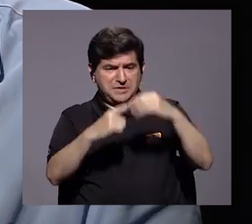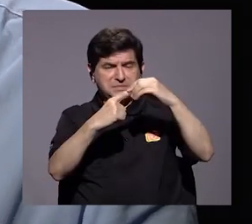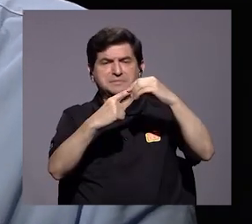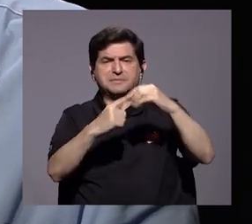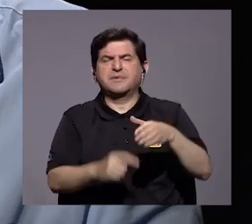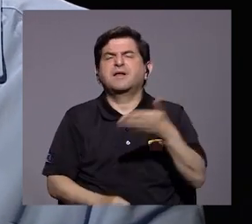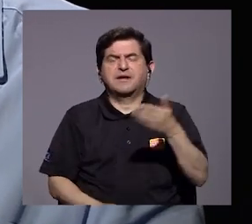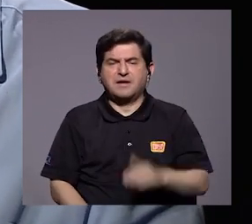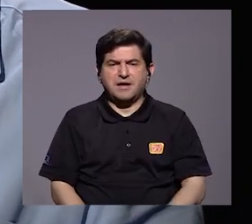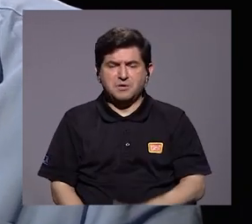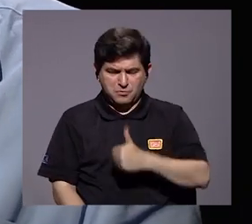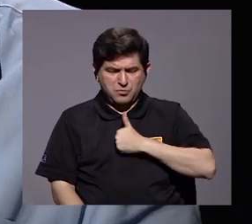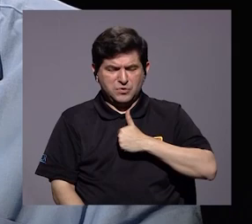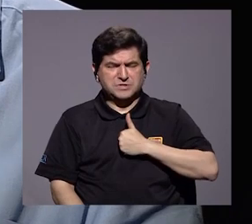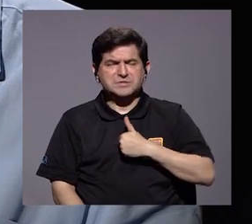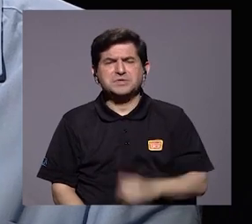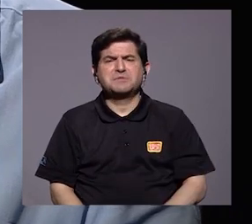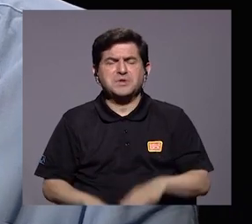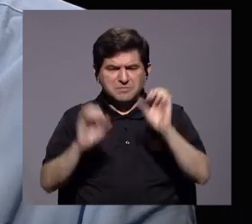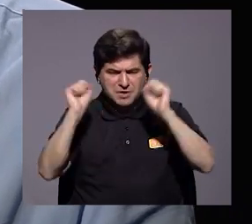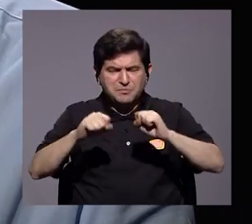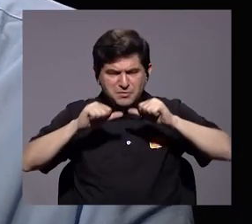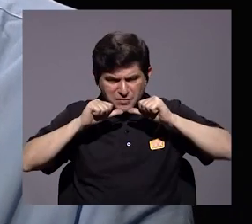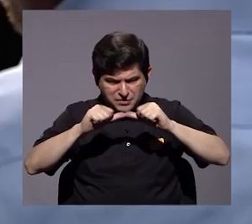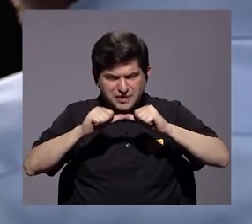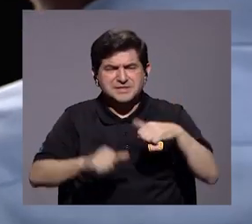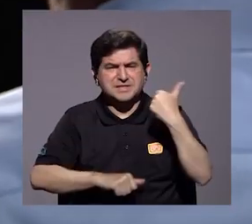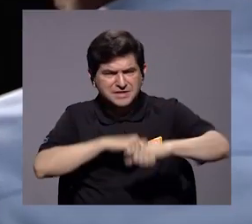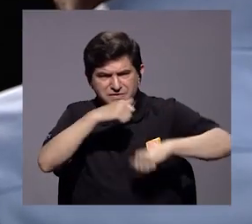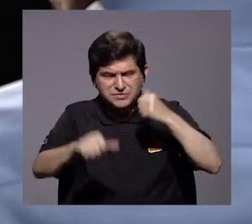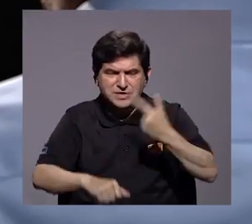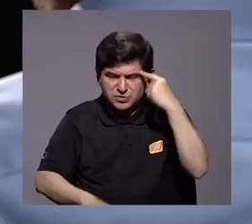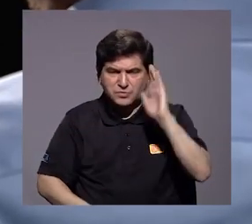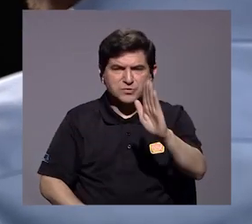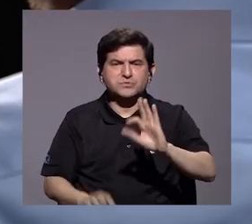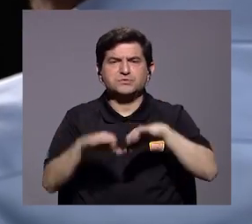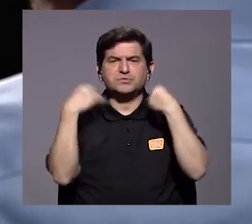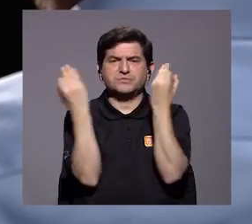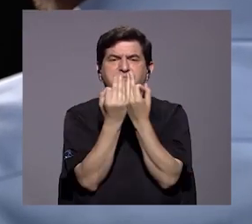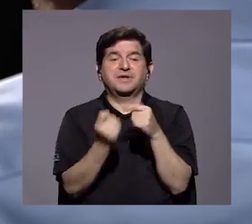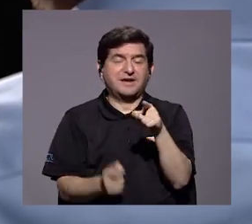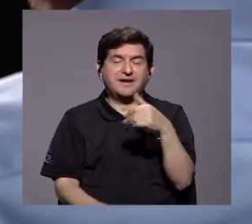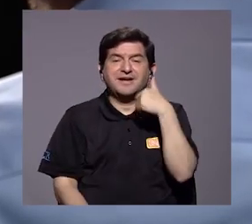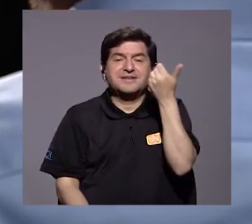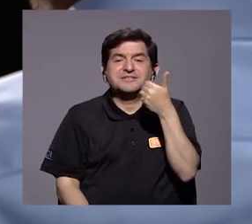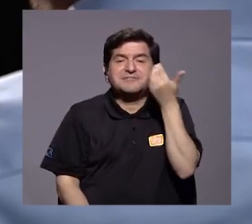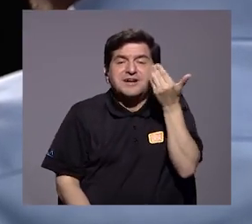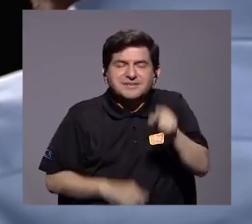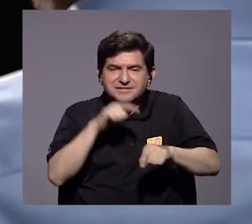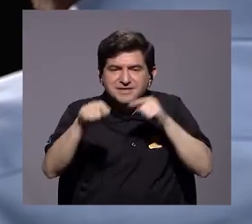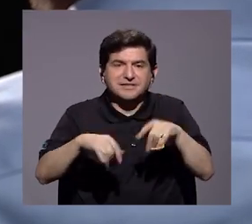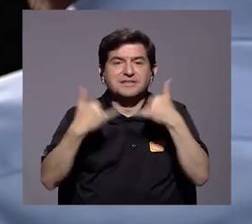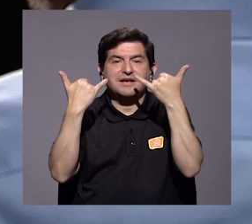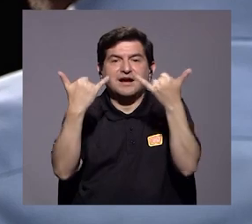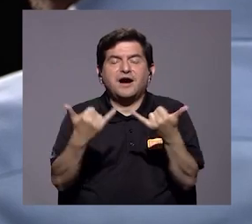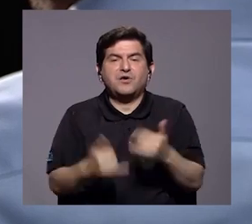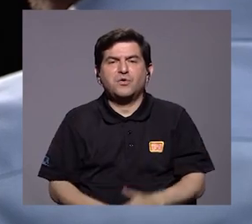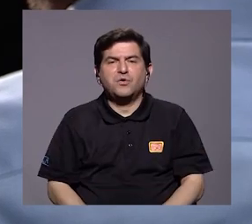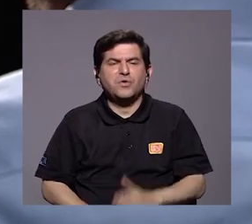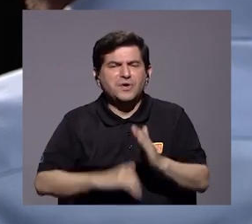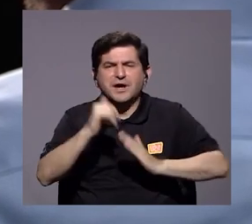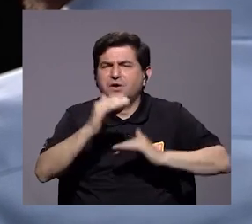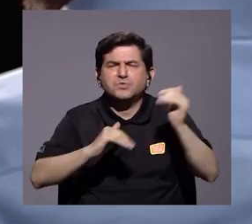valerse por sí misma y velar por su familia esa que le dije es fácil ver porque es la crítica pero ahora como hago esa